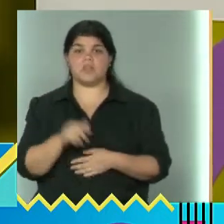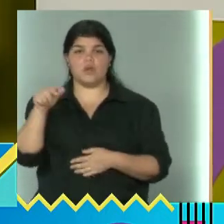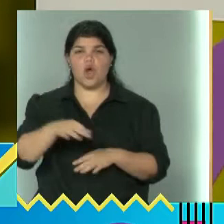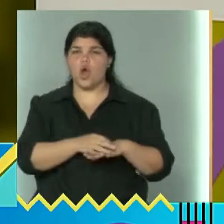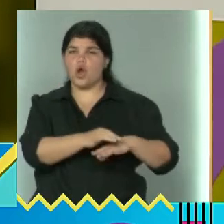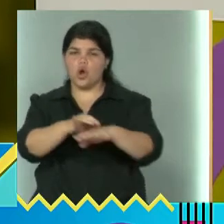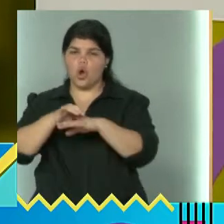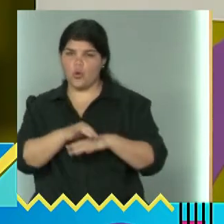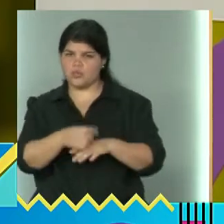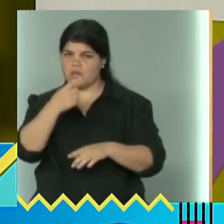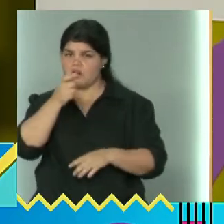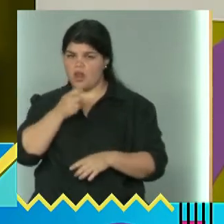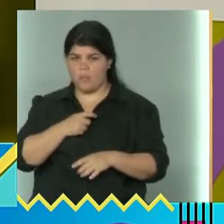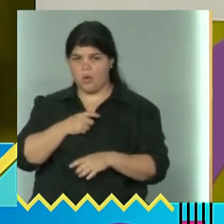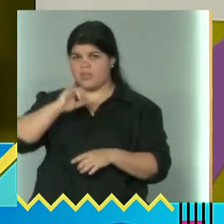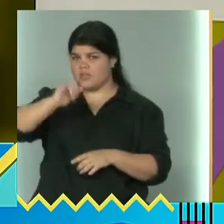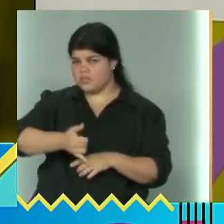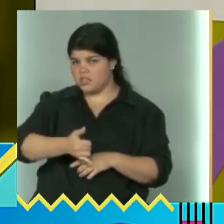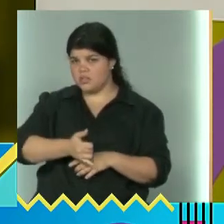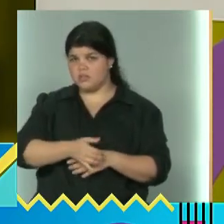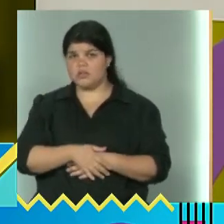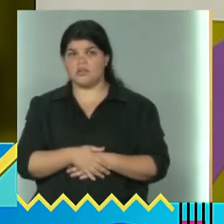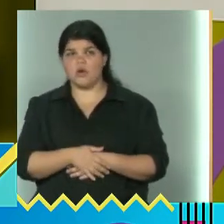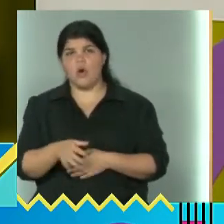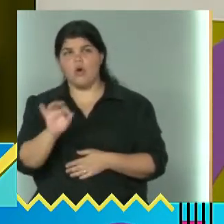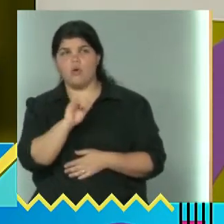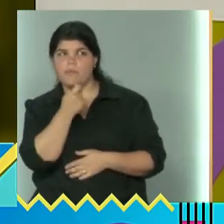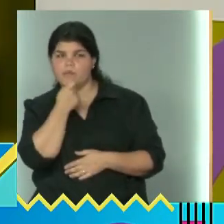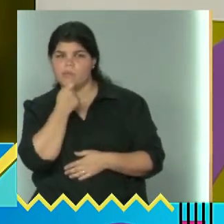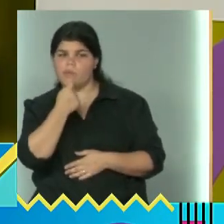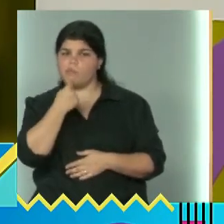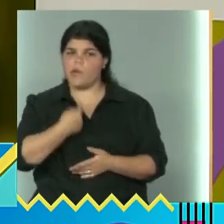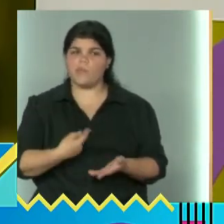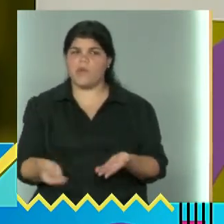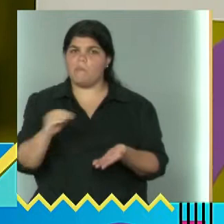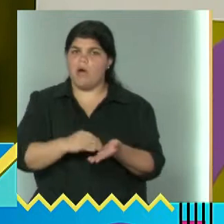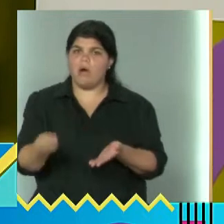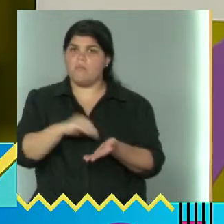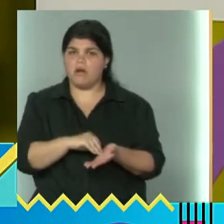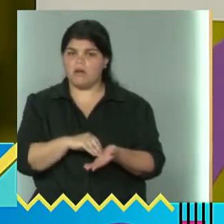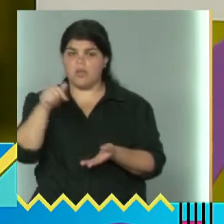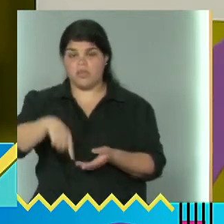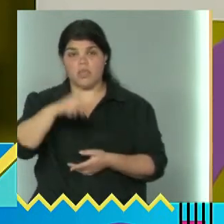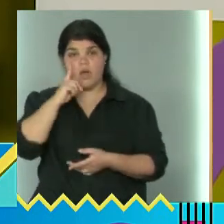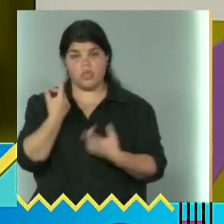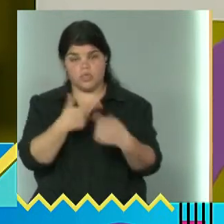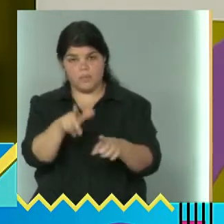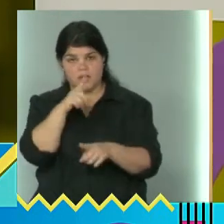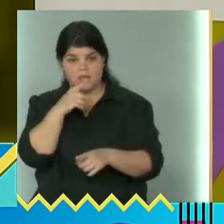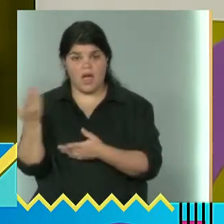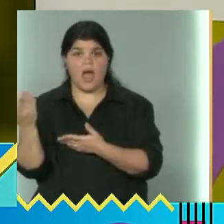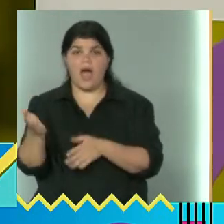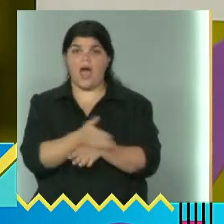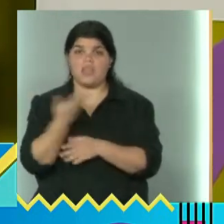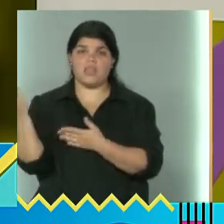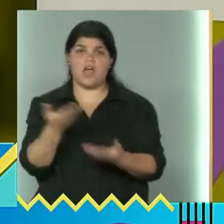¿viene a responder esas preguntas o viene a que nos sigamos preguntando? Vamos a preguntarnos hoy eso en Distintos Parecidos. Antes presento a mi